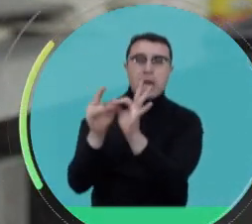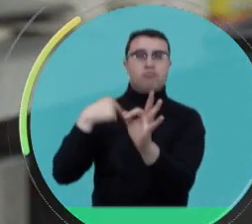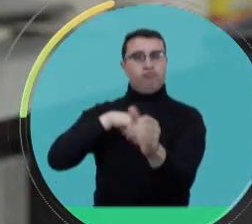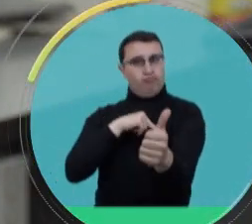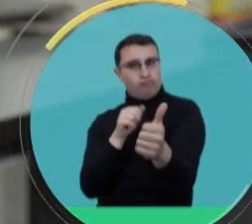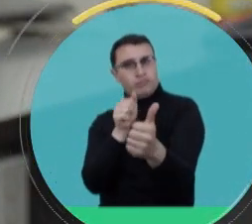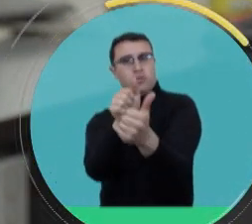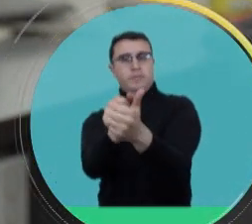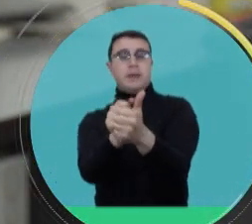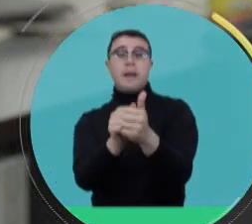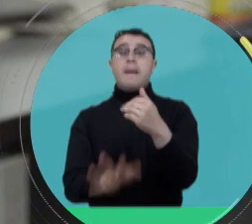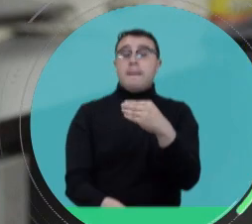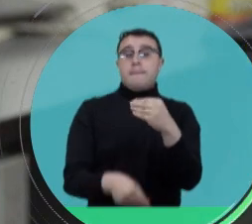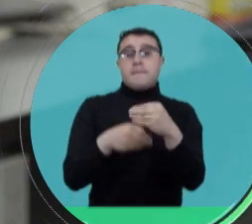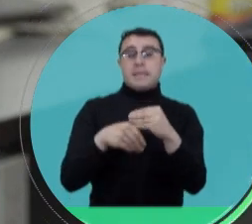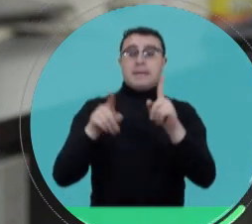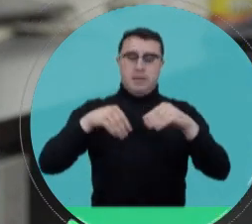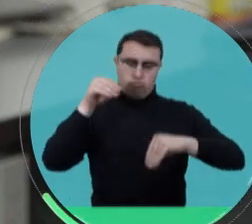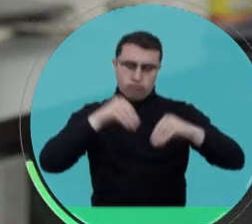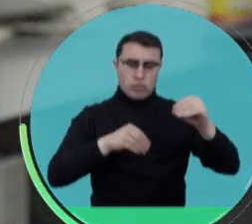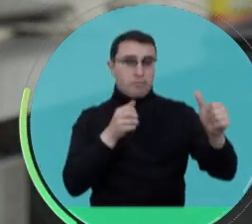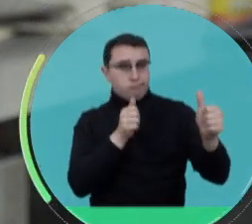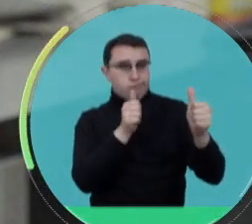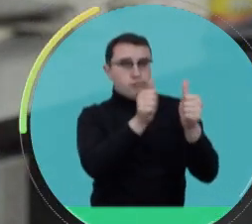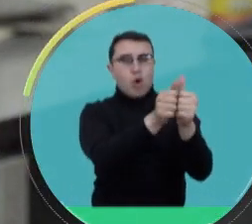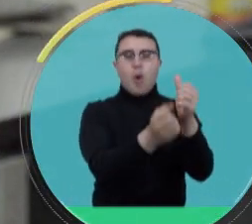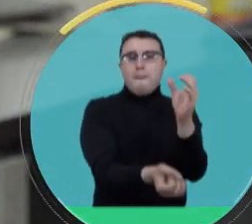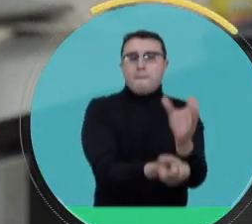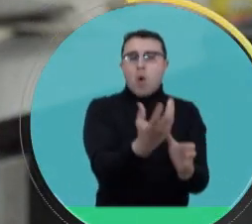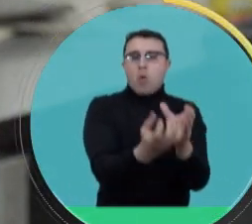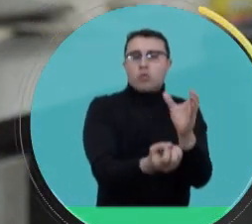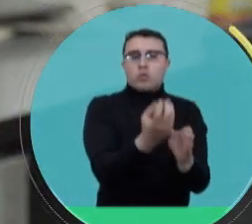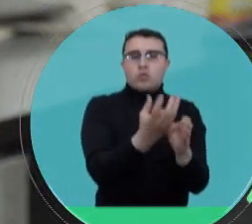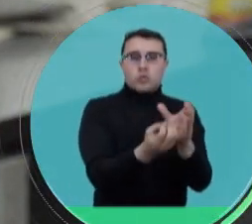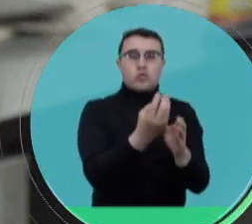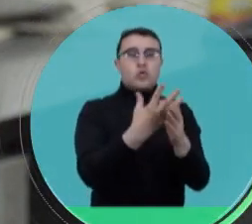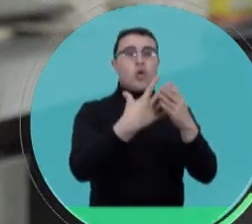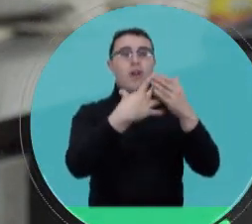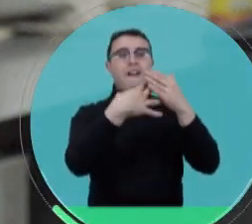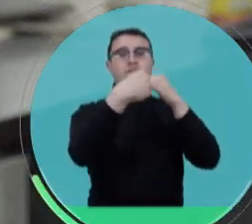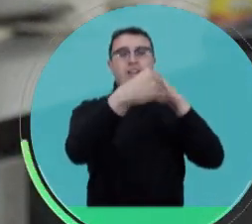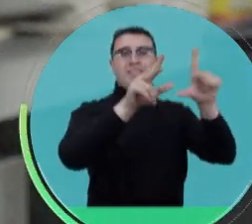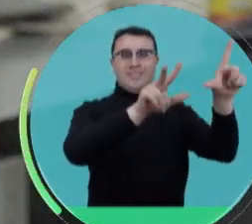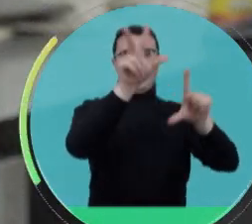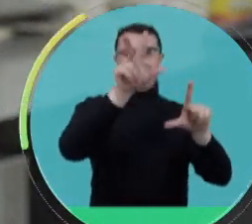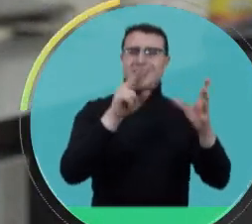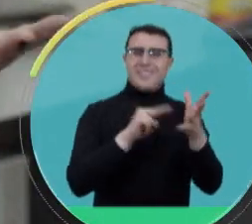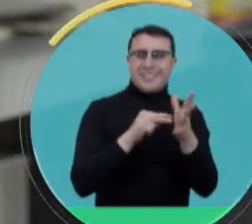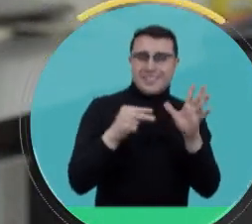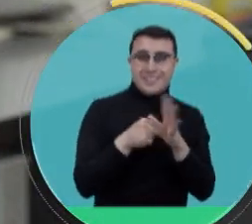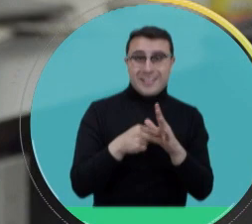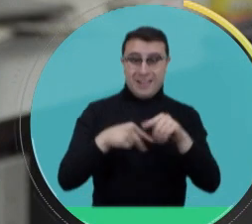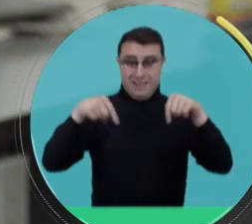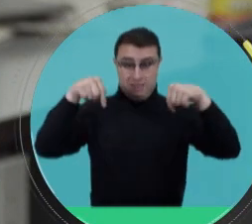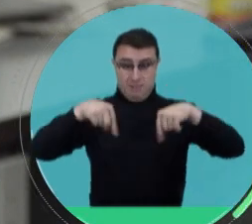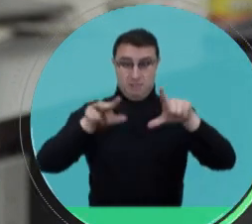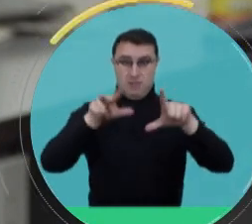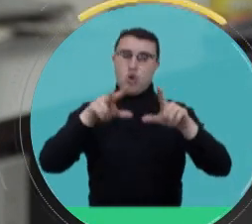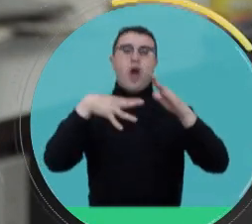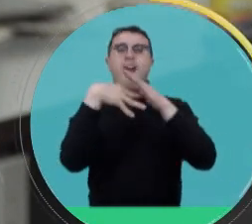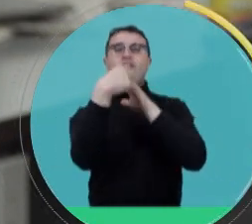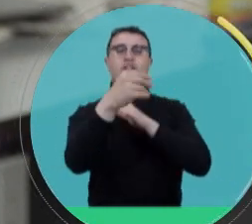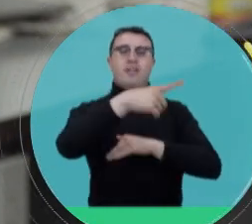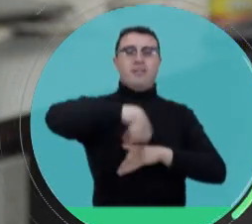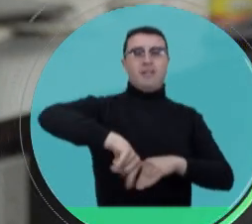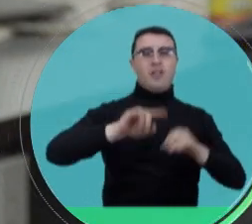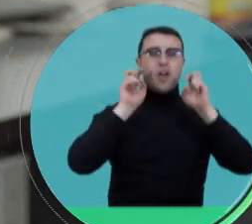eh desarrollamos Y acompañamos las producciones que se hacen de manera outhouse Por así decirlo Es decir de de afuera con